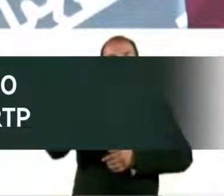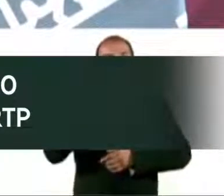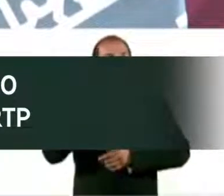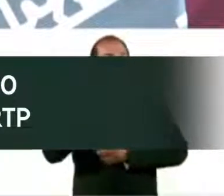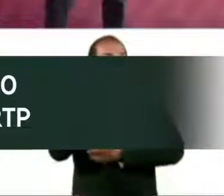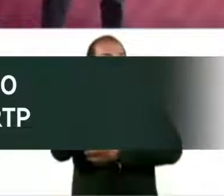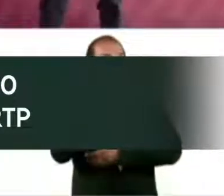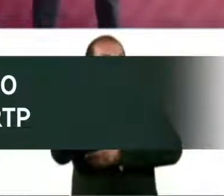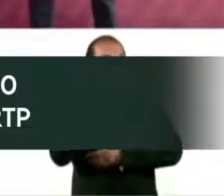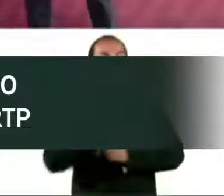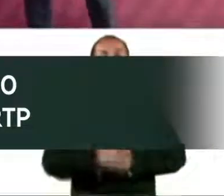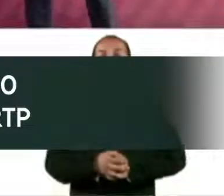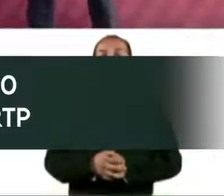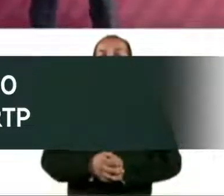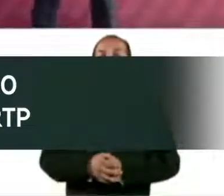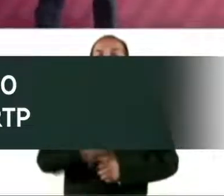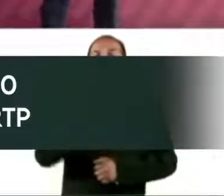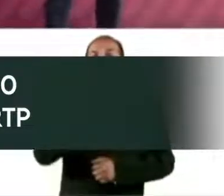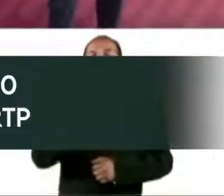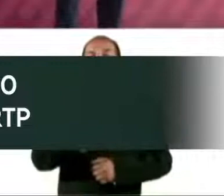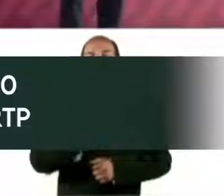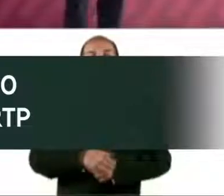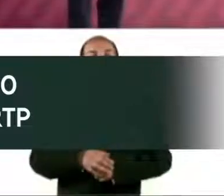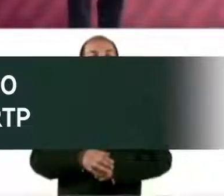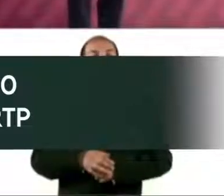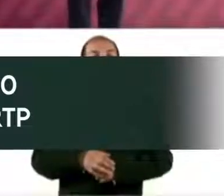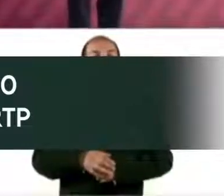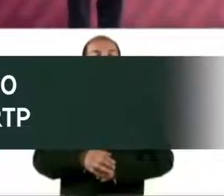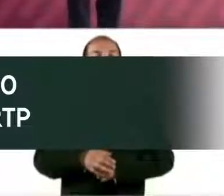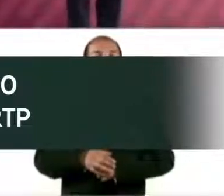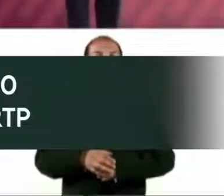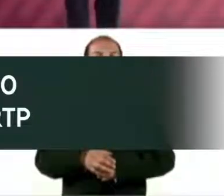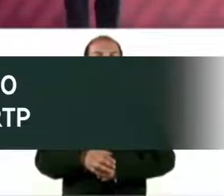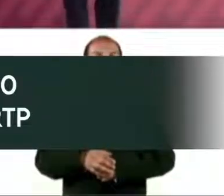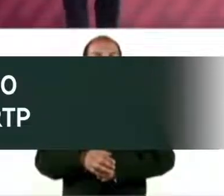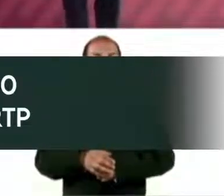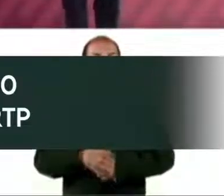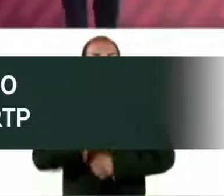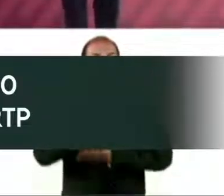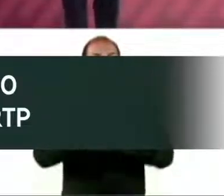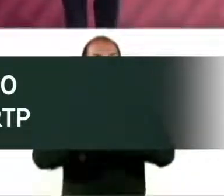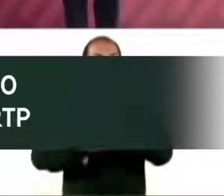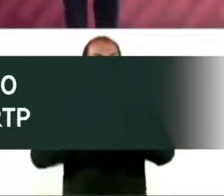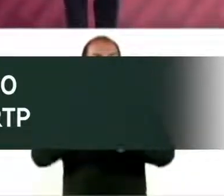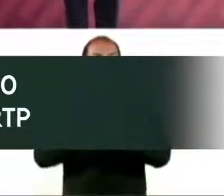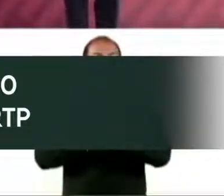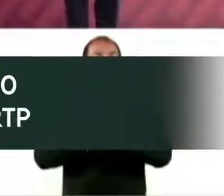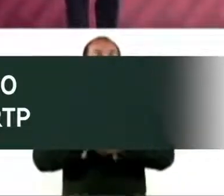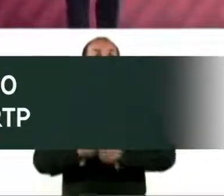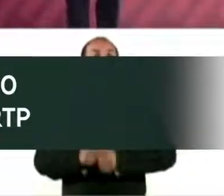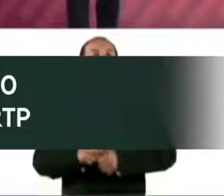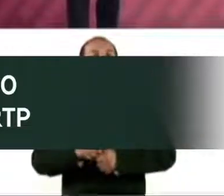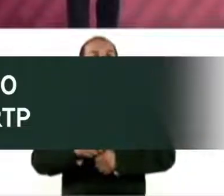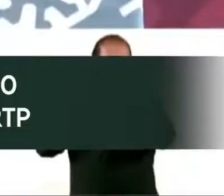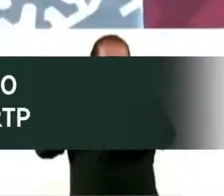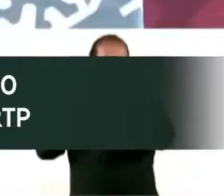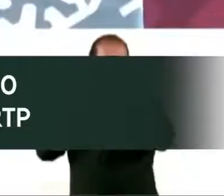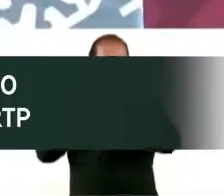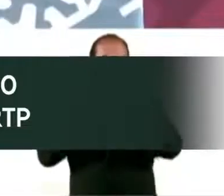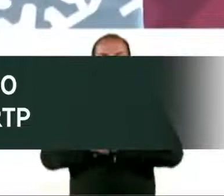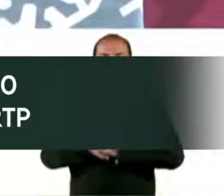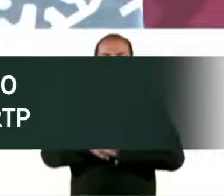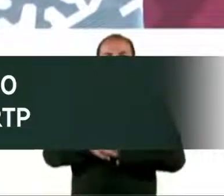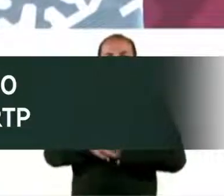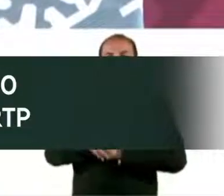la economía popular. A su vez, el titular de la Secretaría de Movilidad, Andrés Lachuz, dio a conocer que este lunes 9 de mayo comienzan a